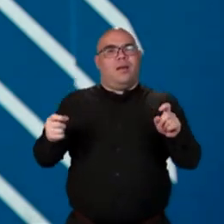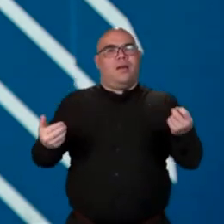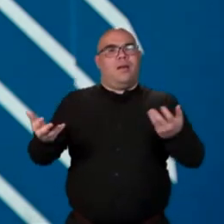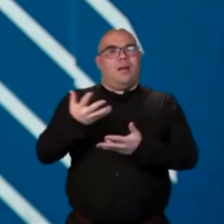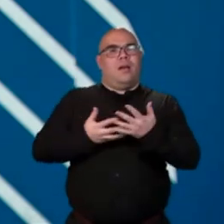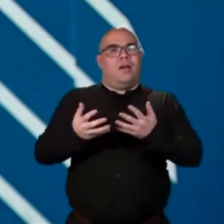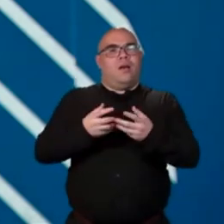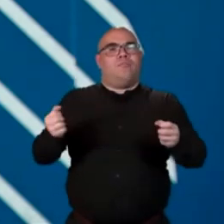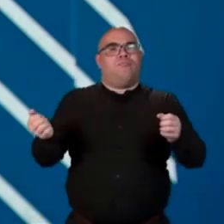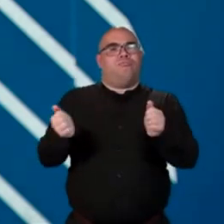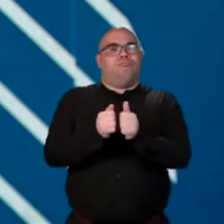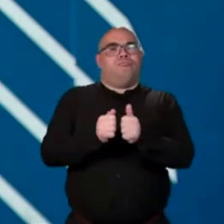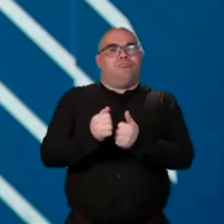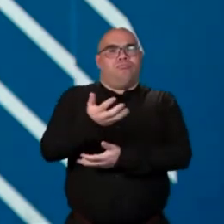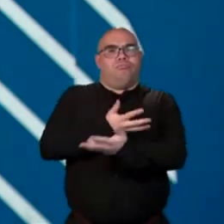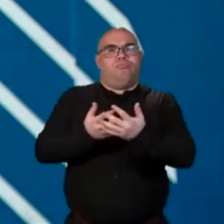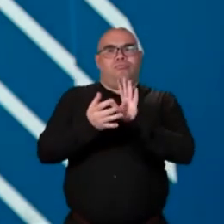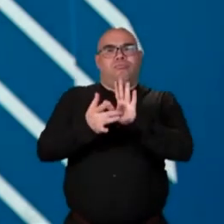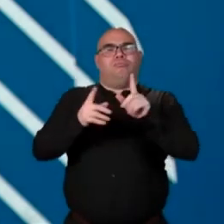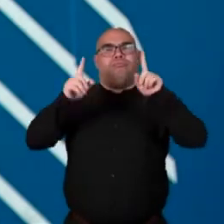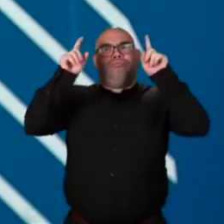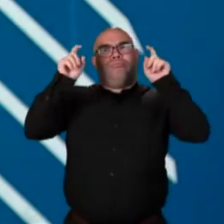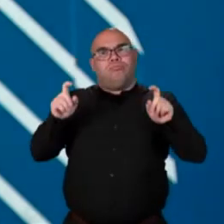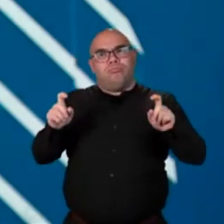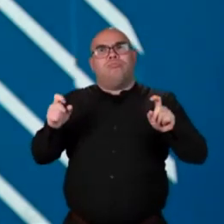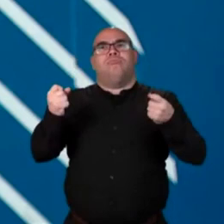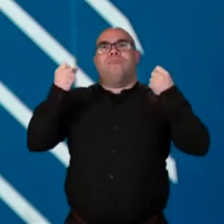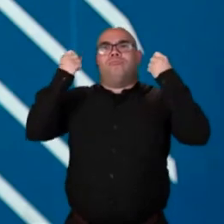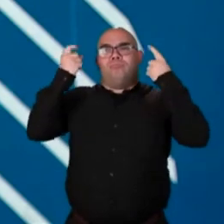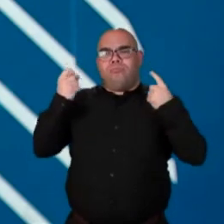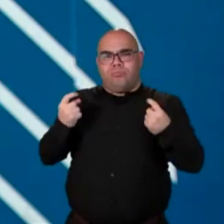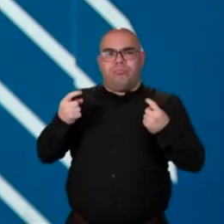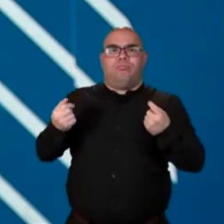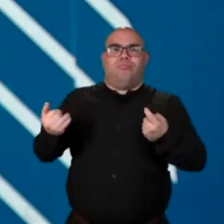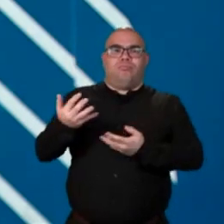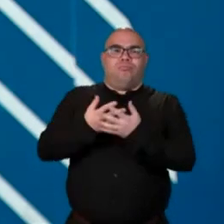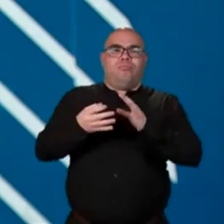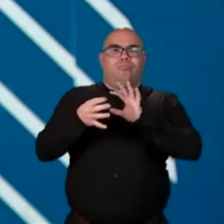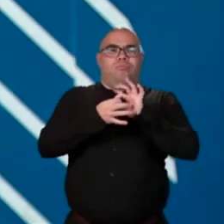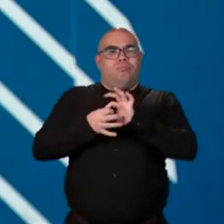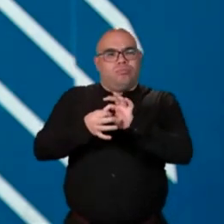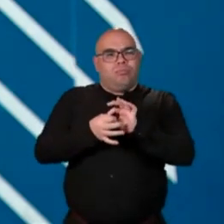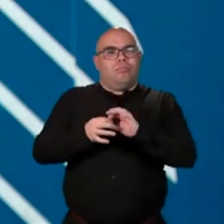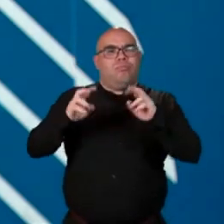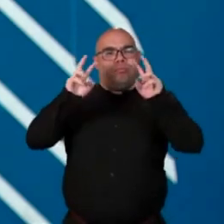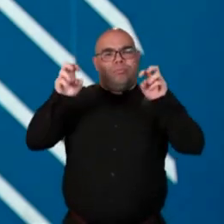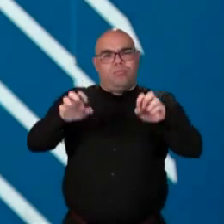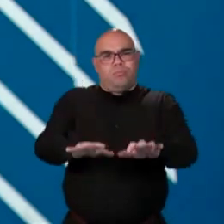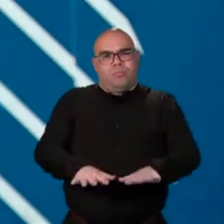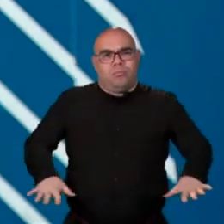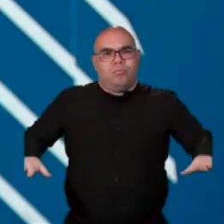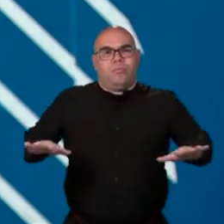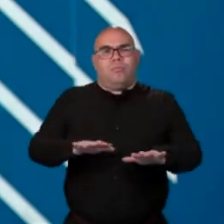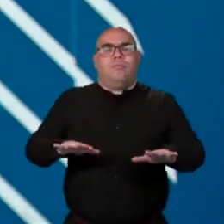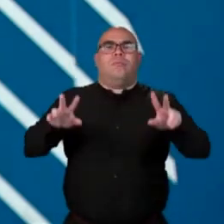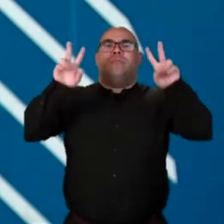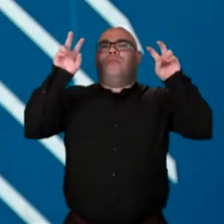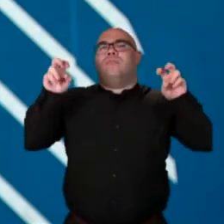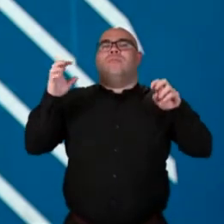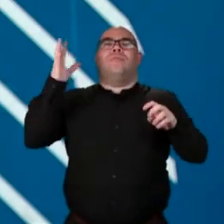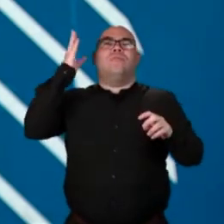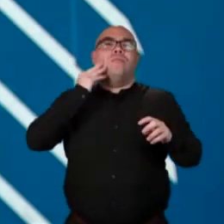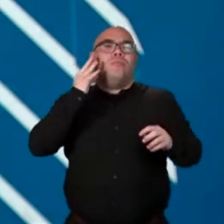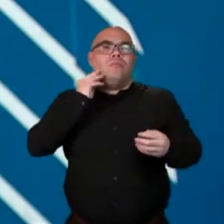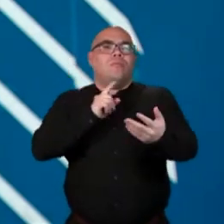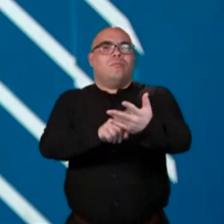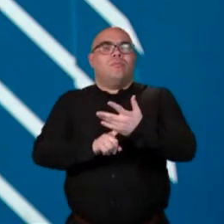Grahen, que maneja también el EDUCOS, que se ha vuelto también como este espacio de experimentación y